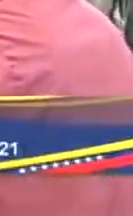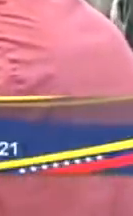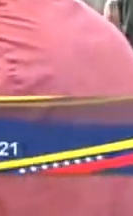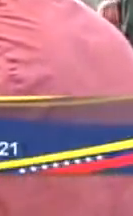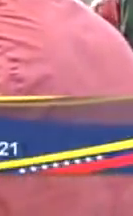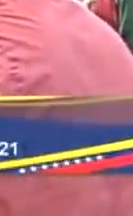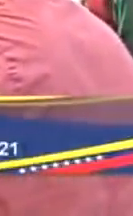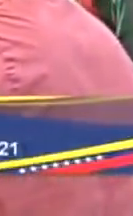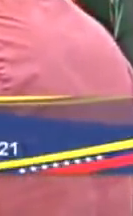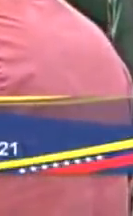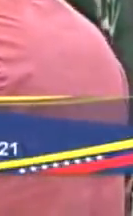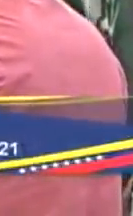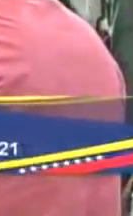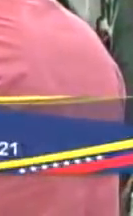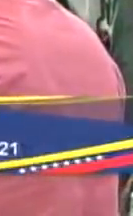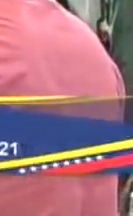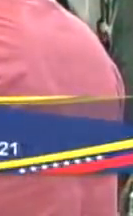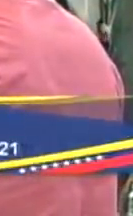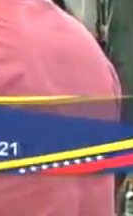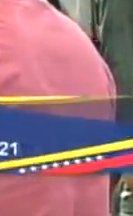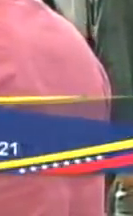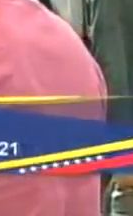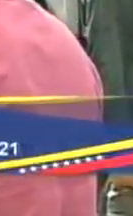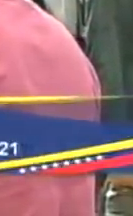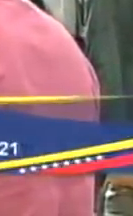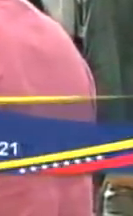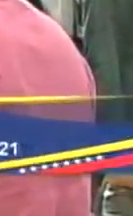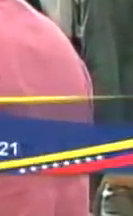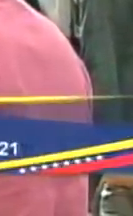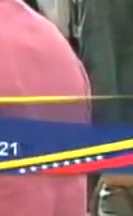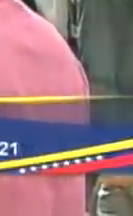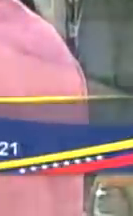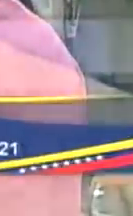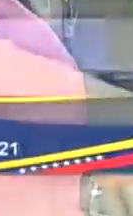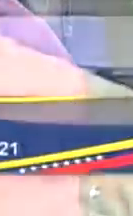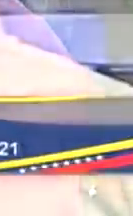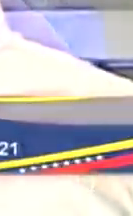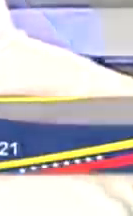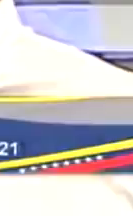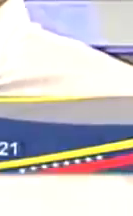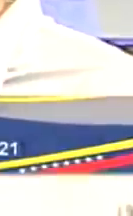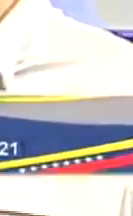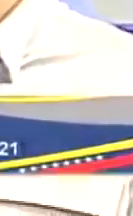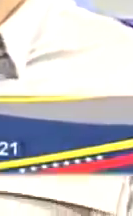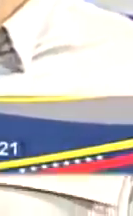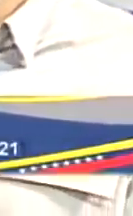generación mediante labores de mantenimiento mayor, producción nacional de partes.